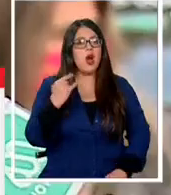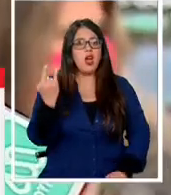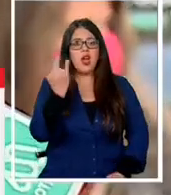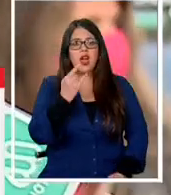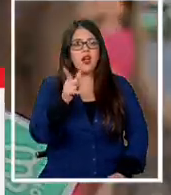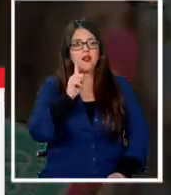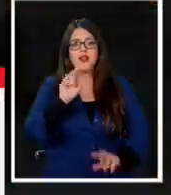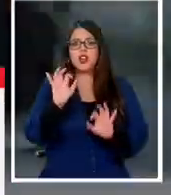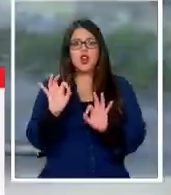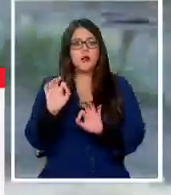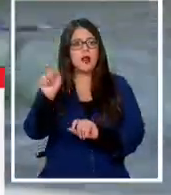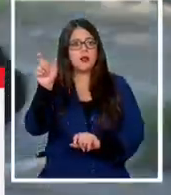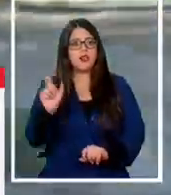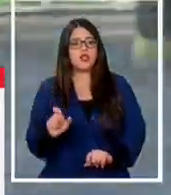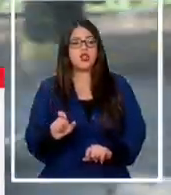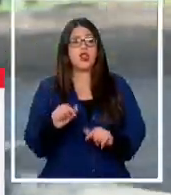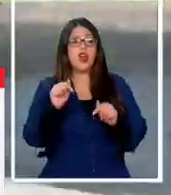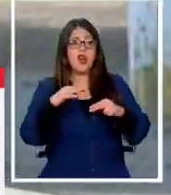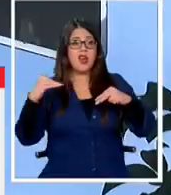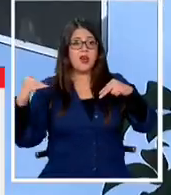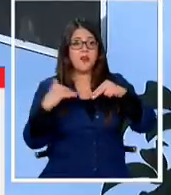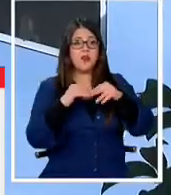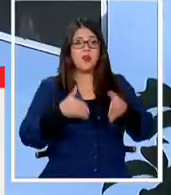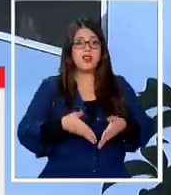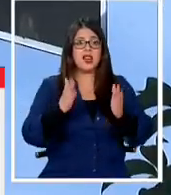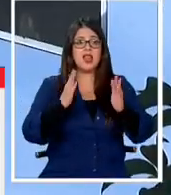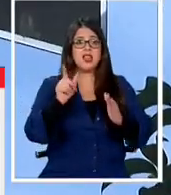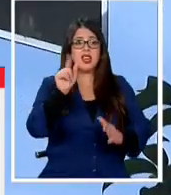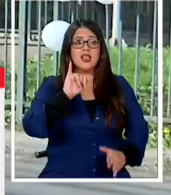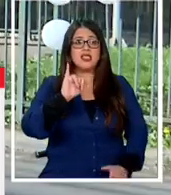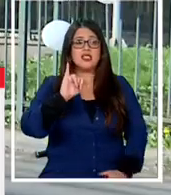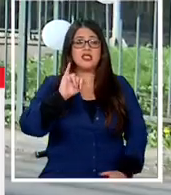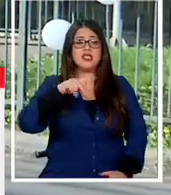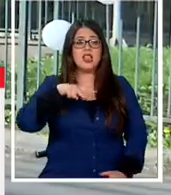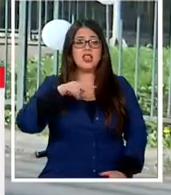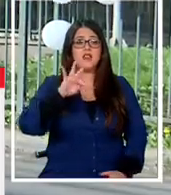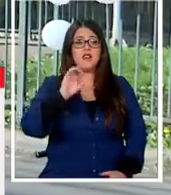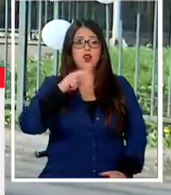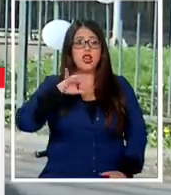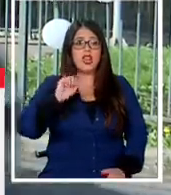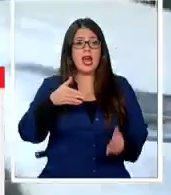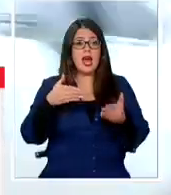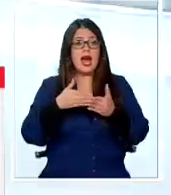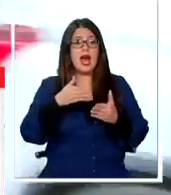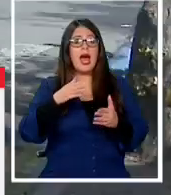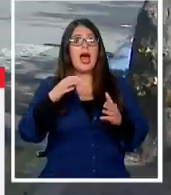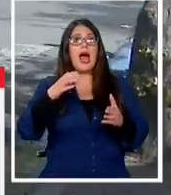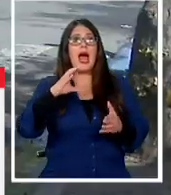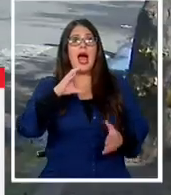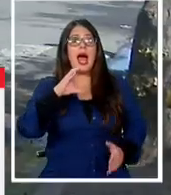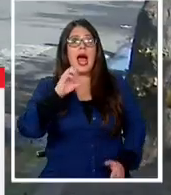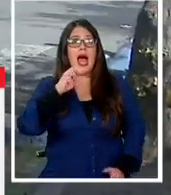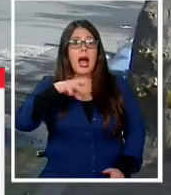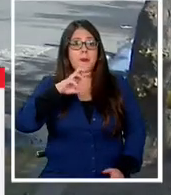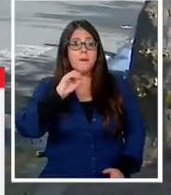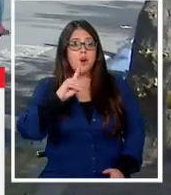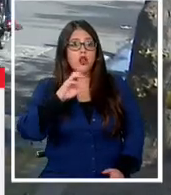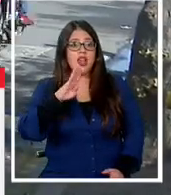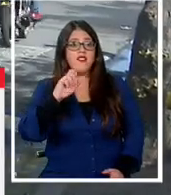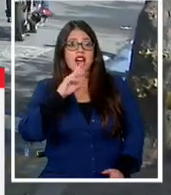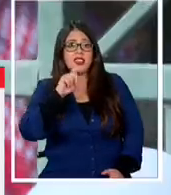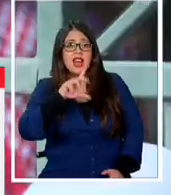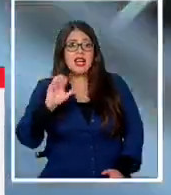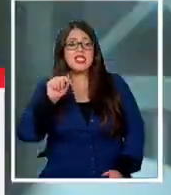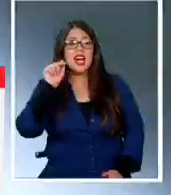vendría en normal estado de temperancia. El atropello ocurrió en calle La Sinfonía con Campo de Batalla, intersección que ya estaba en la mira. El 21